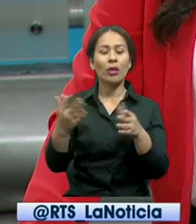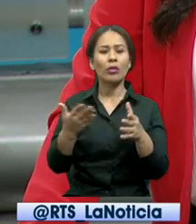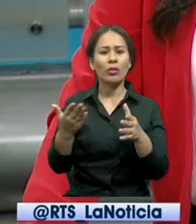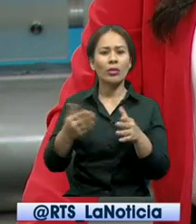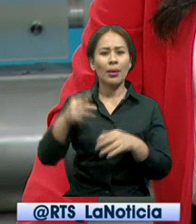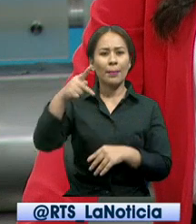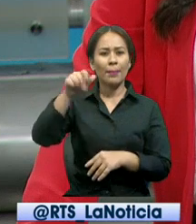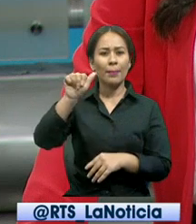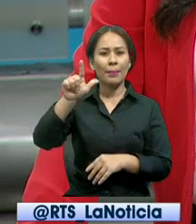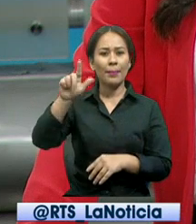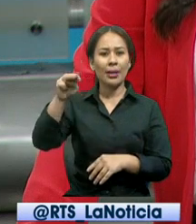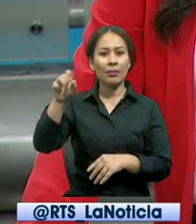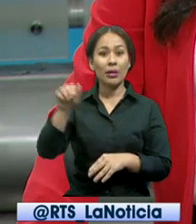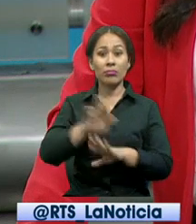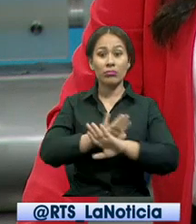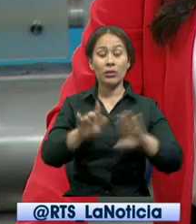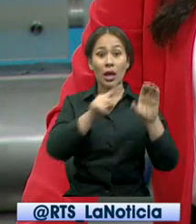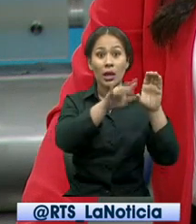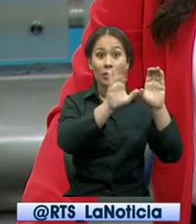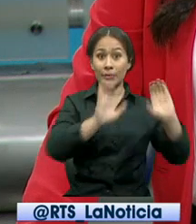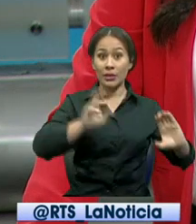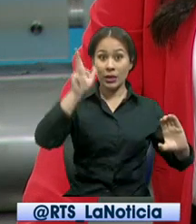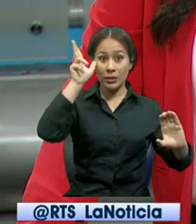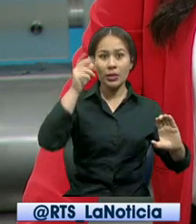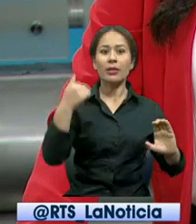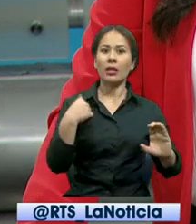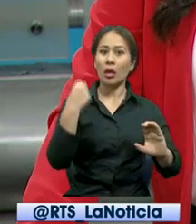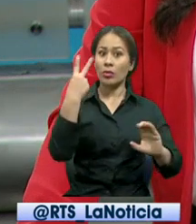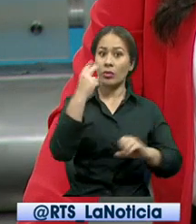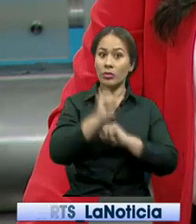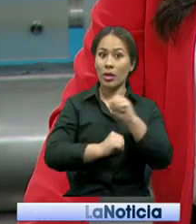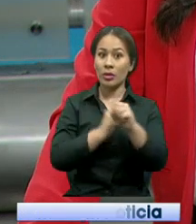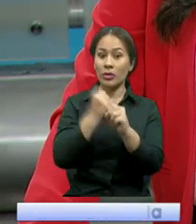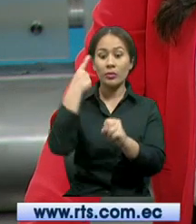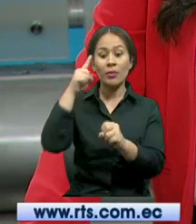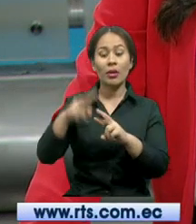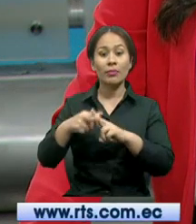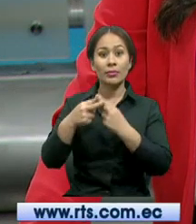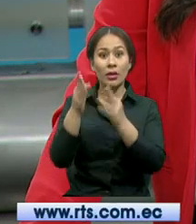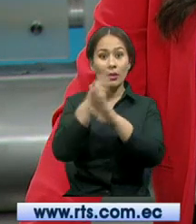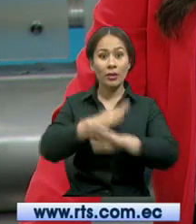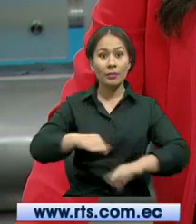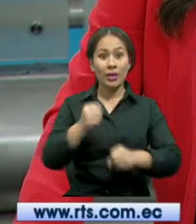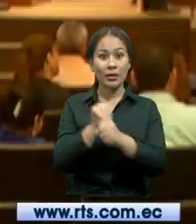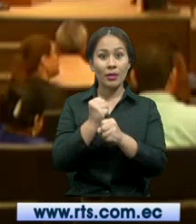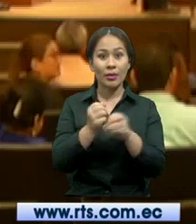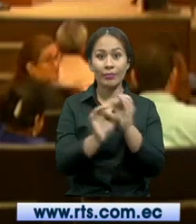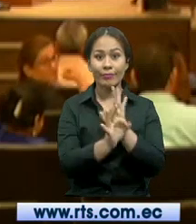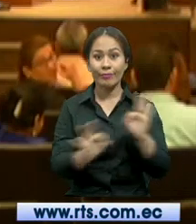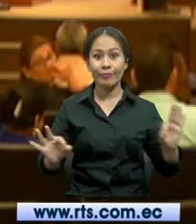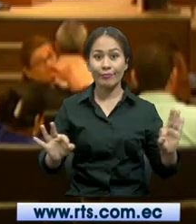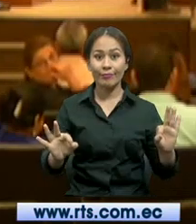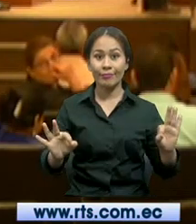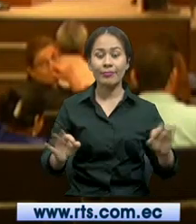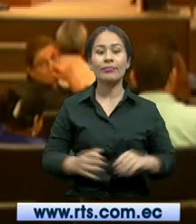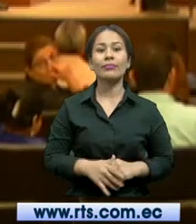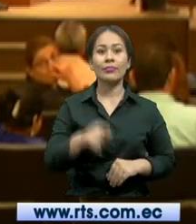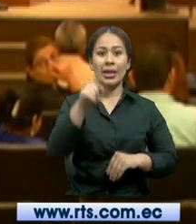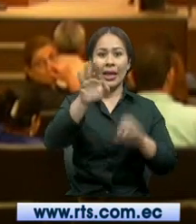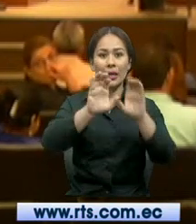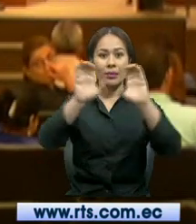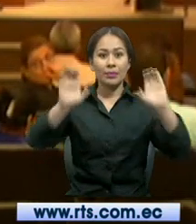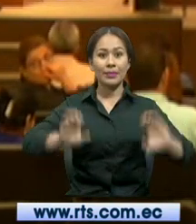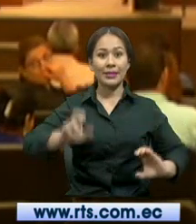Guayas. La compañía tendrá 2 años de plazo para culminar los trabajos. A la empresa estatal china